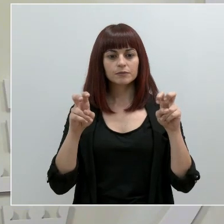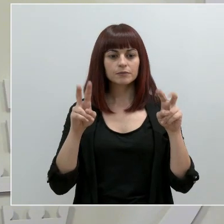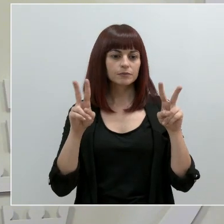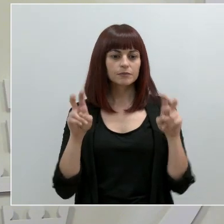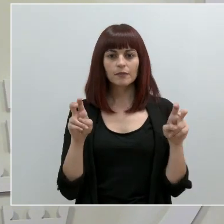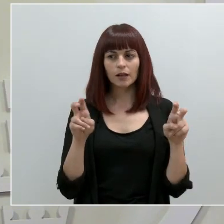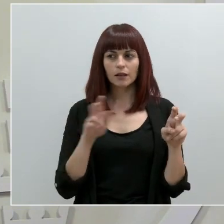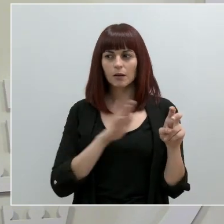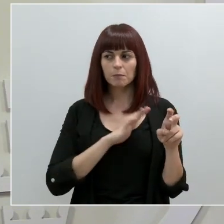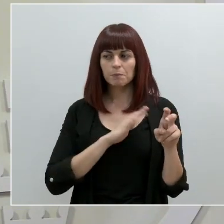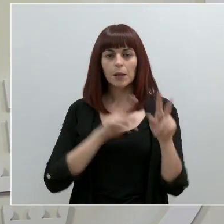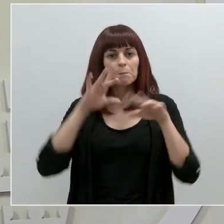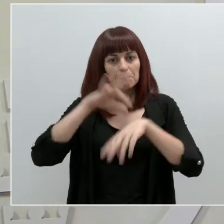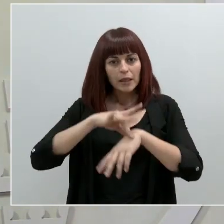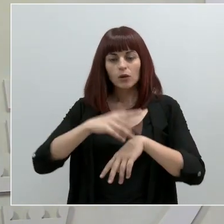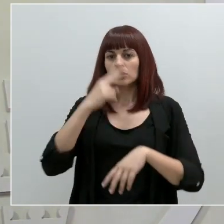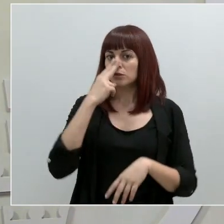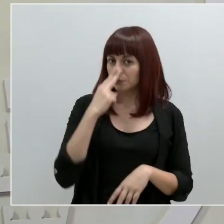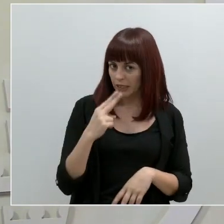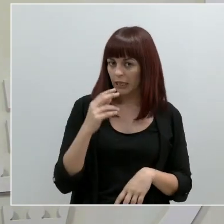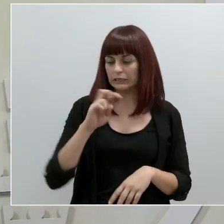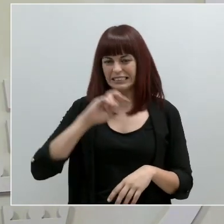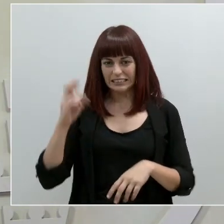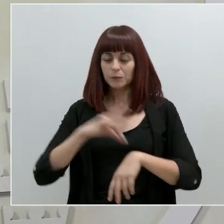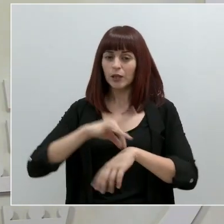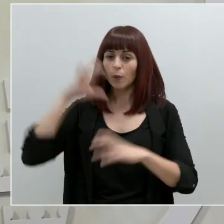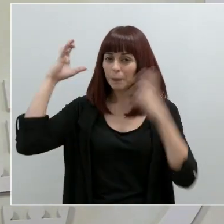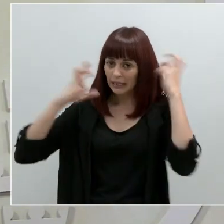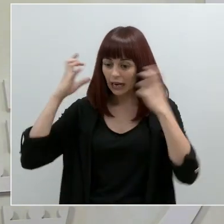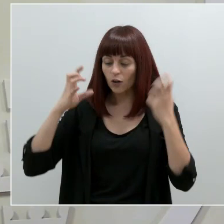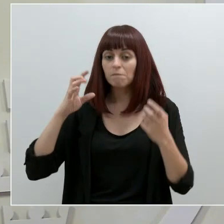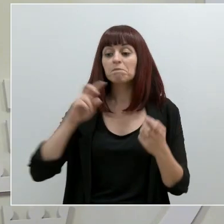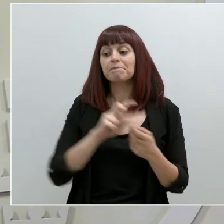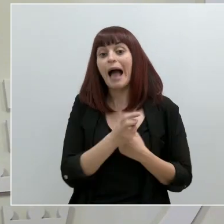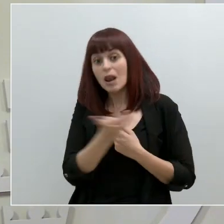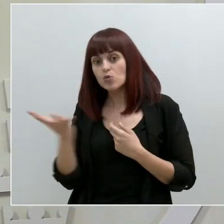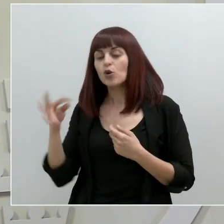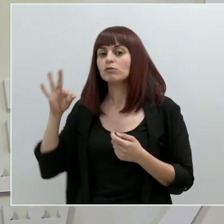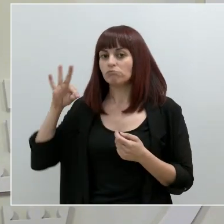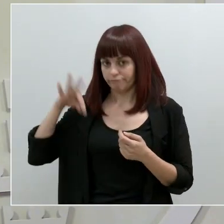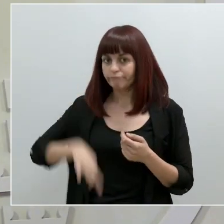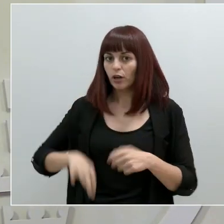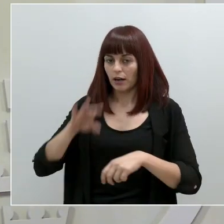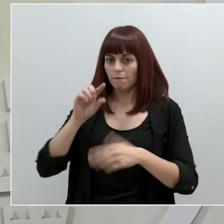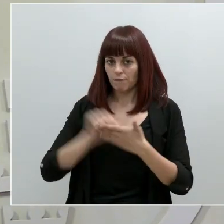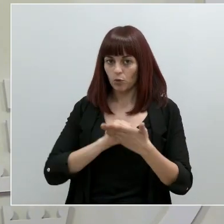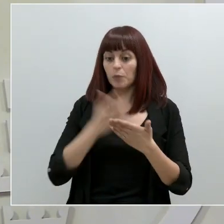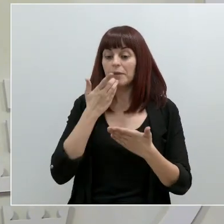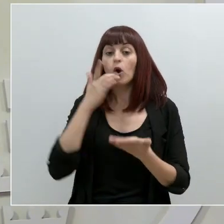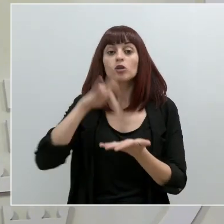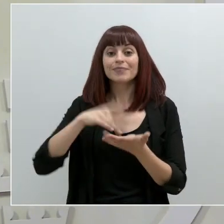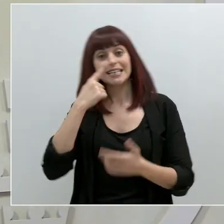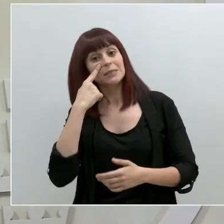de los podólogos y demás, veterinarios se han podido vacunar aquellos veterinarios que estén en inspección, porque sí